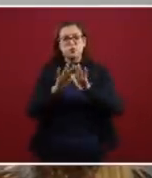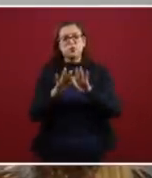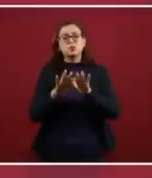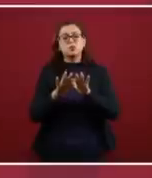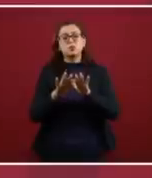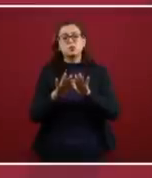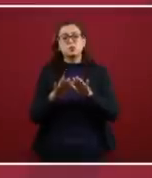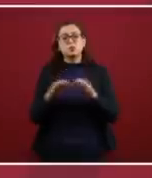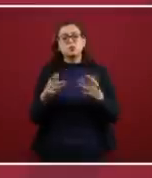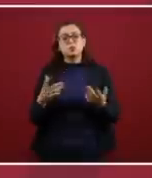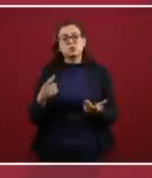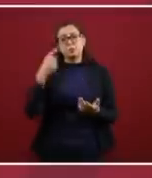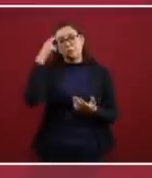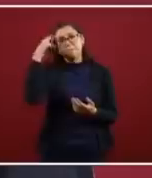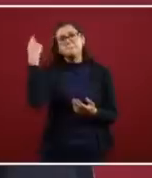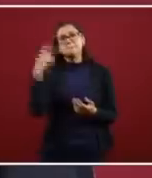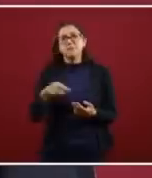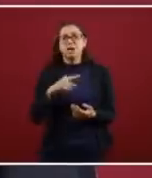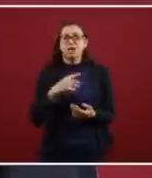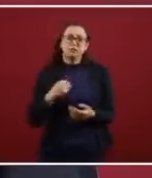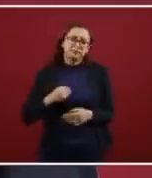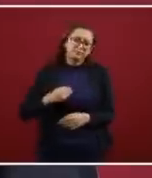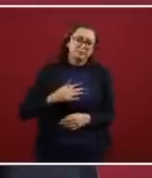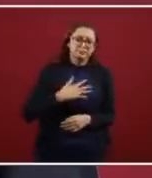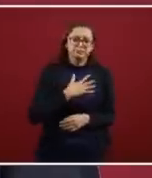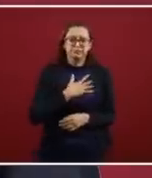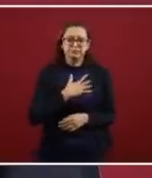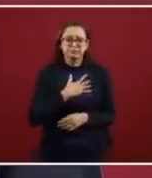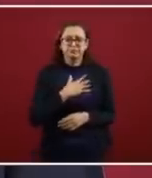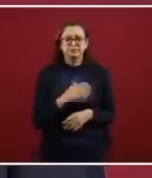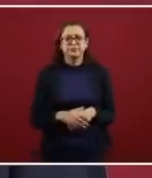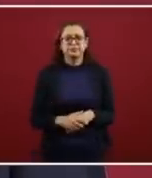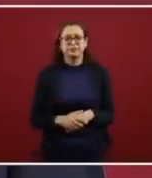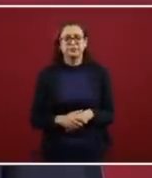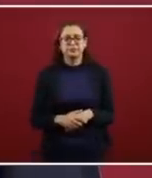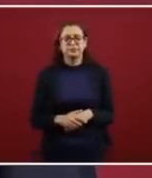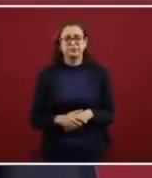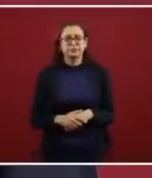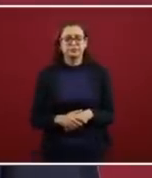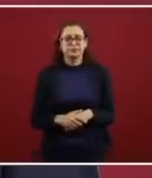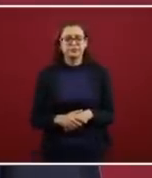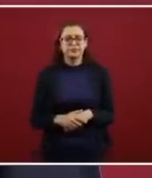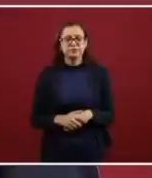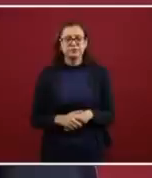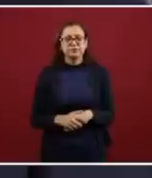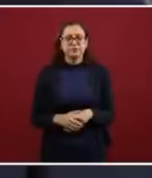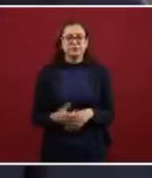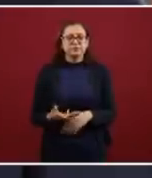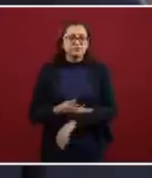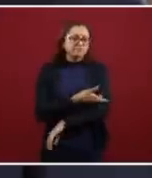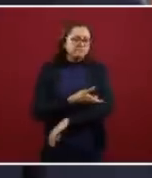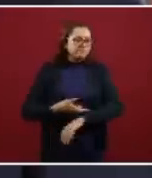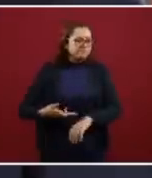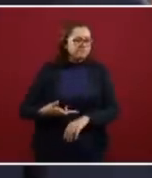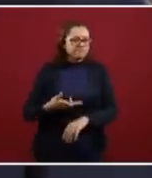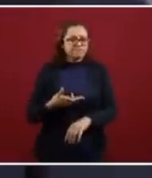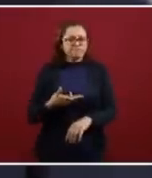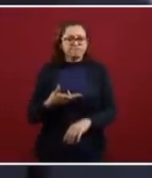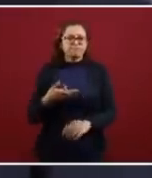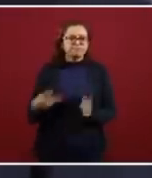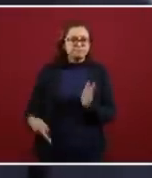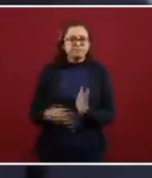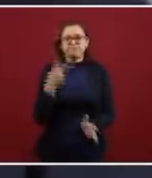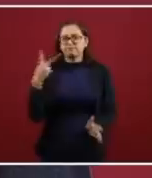para el bienestar. La familia, lo he dicho muchas veces,